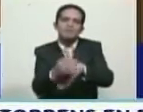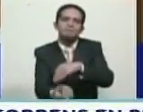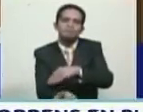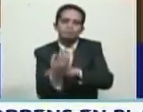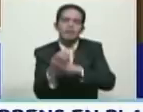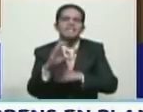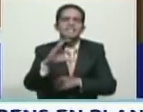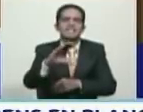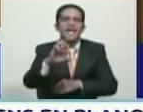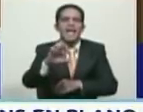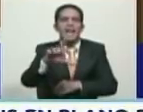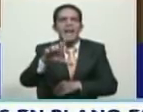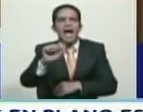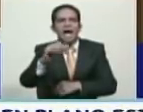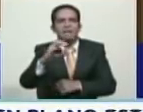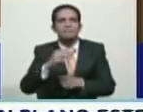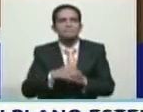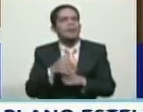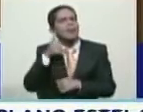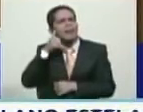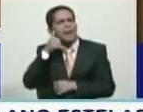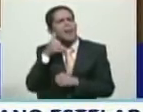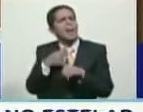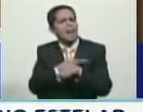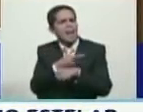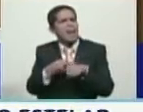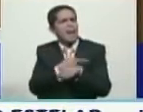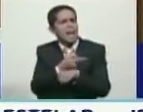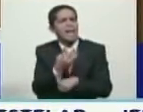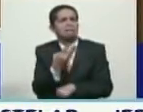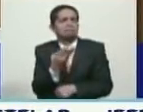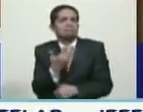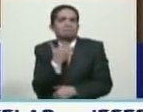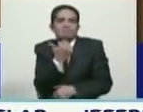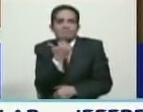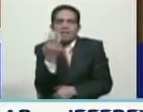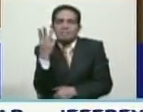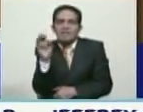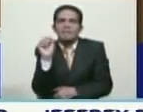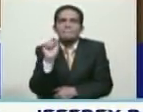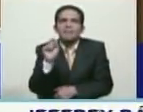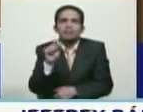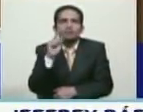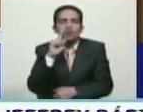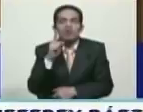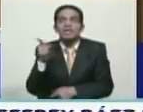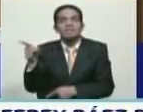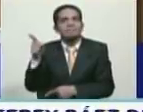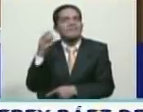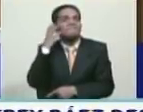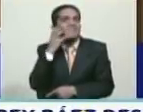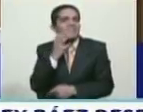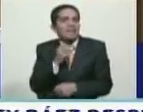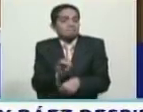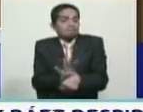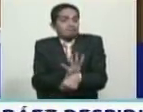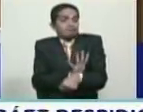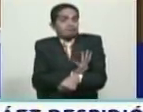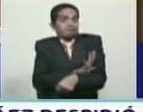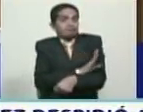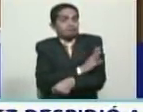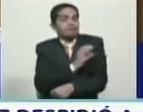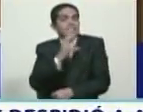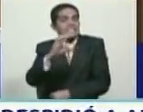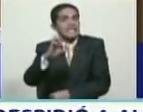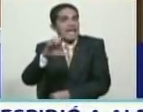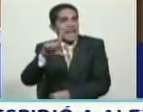Que hablamos como una media hora telefónicamente, me ha sorprendido, porque estaba emocionado Fidel por la CELAC. Y son